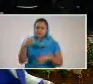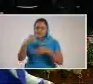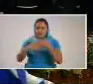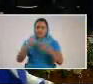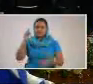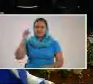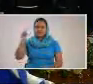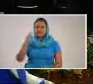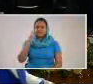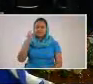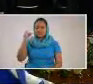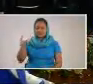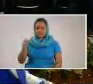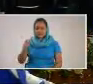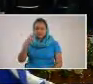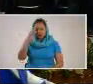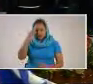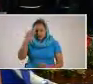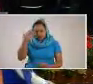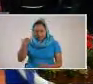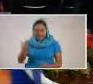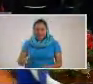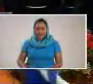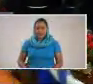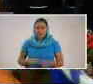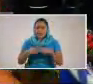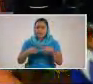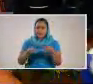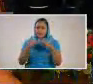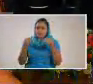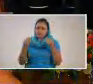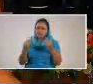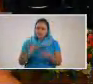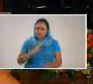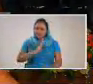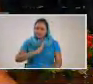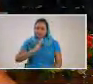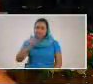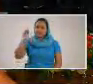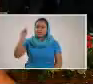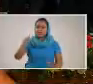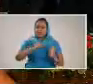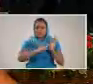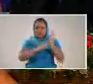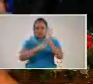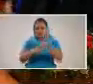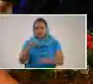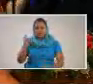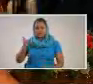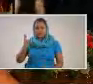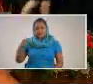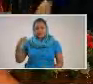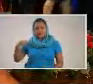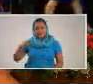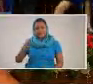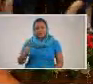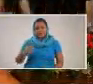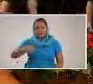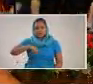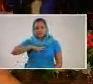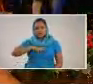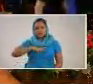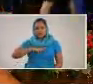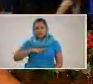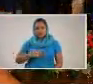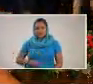Señor, agradecidos por tanta bondad que tú has mostrado siempre para con nosotros, y a la